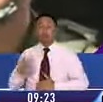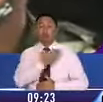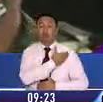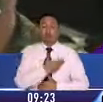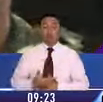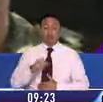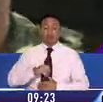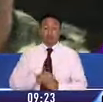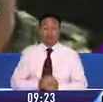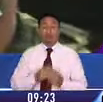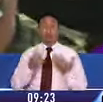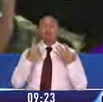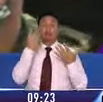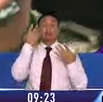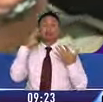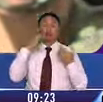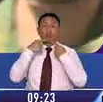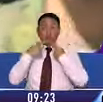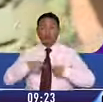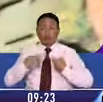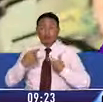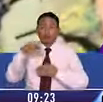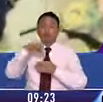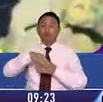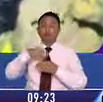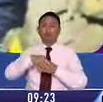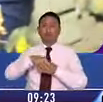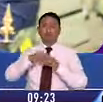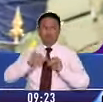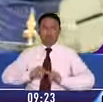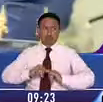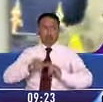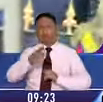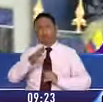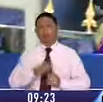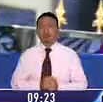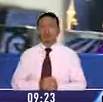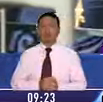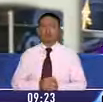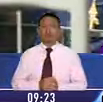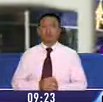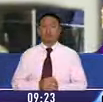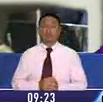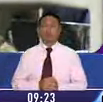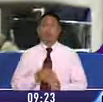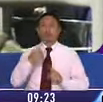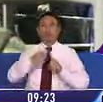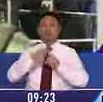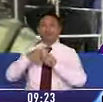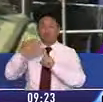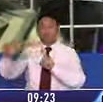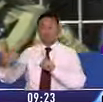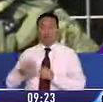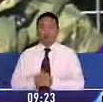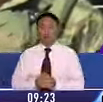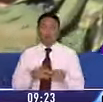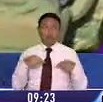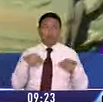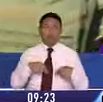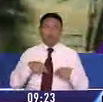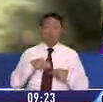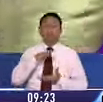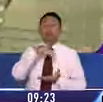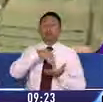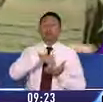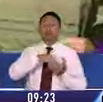presidenciales, pues en 7 días la convocatoria, y las elecciones pues ya serán en aproximadamente algunos meses. Mientras tanto, acá en el